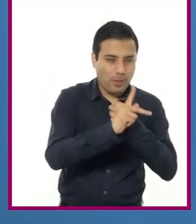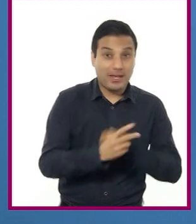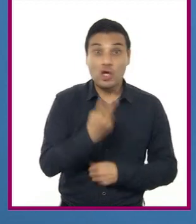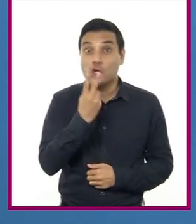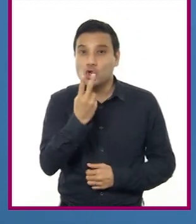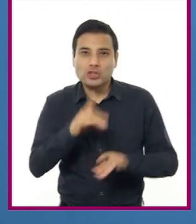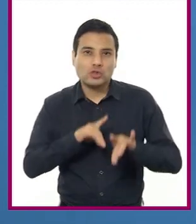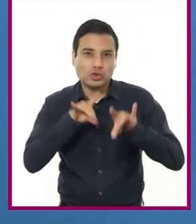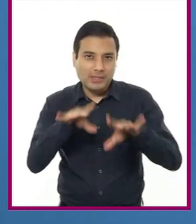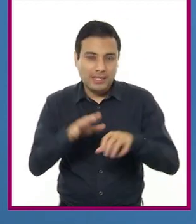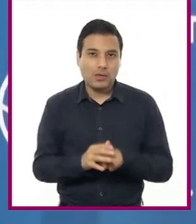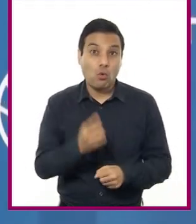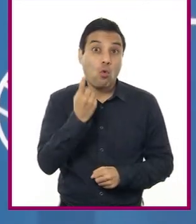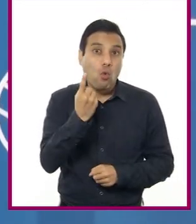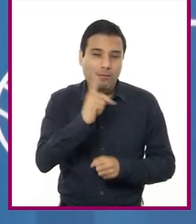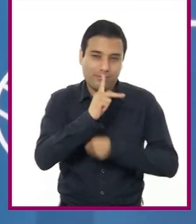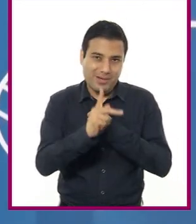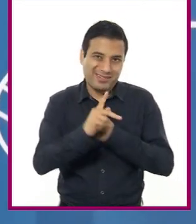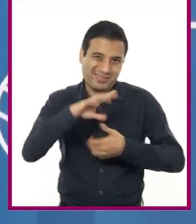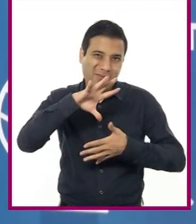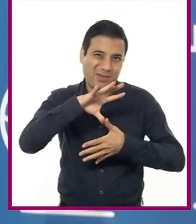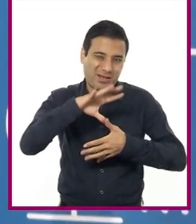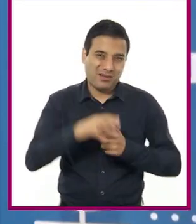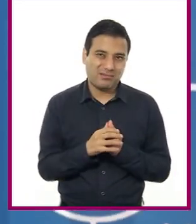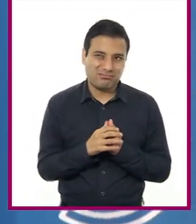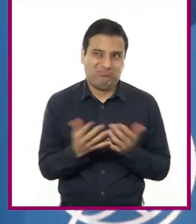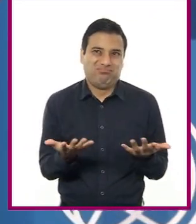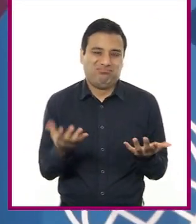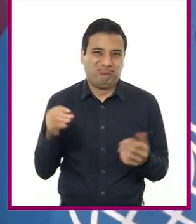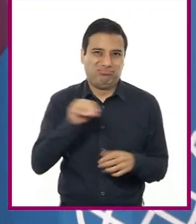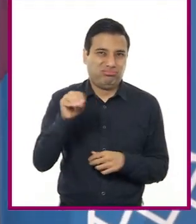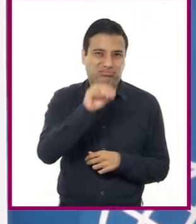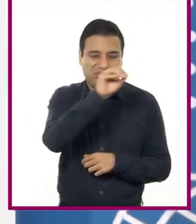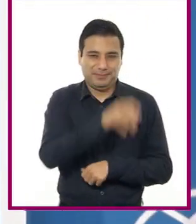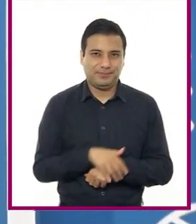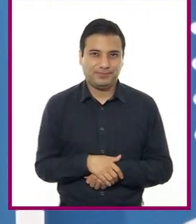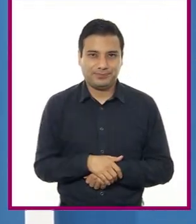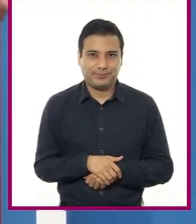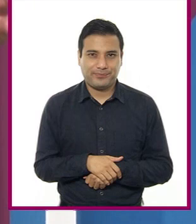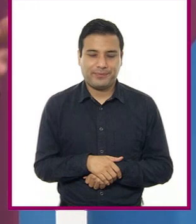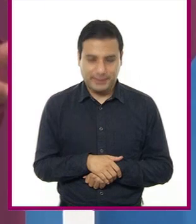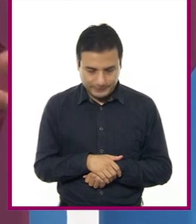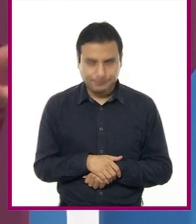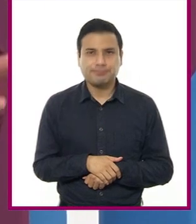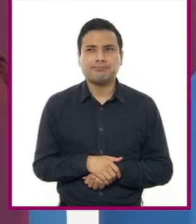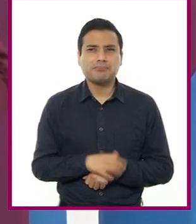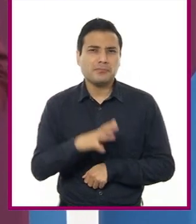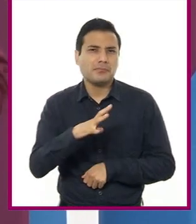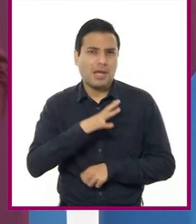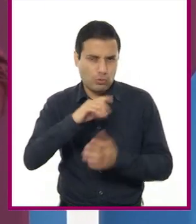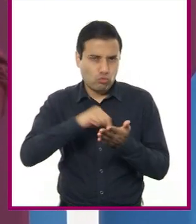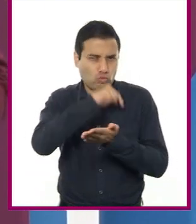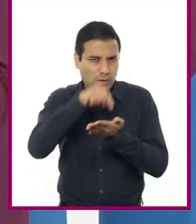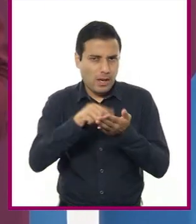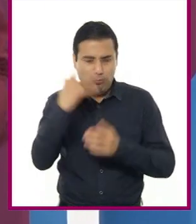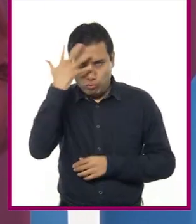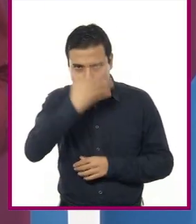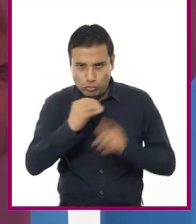Oceanía y 1 en América. Además de sus atractivos turísticos, ¿qué otras características